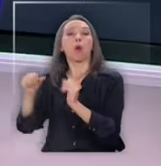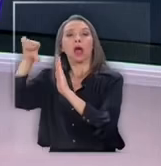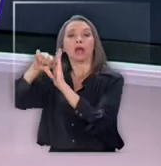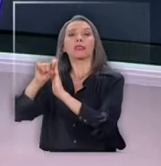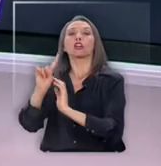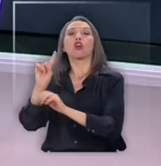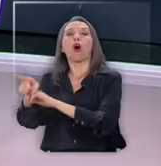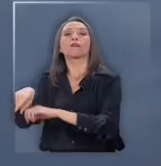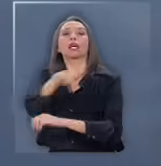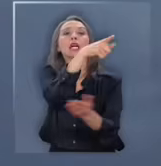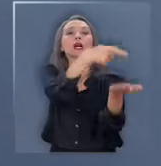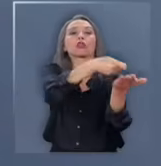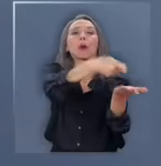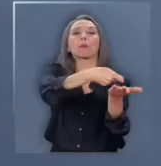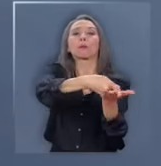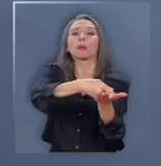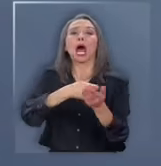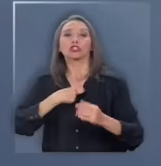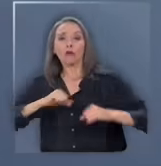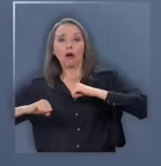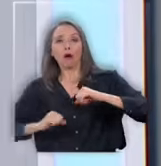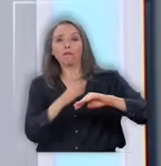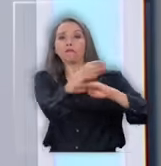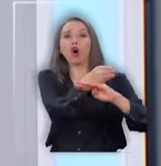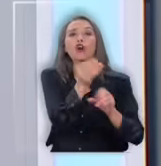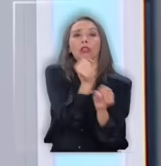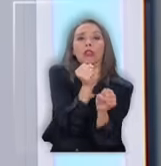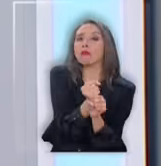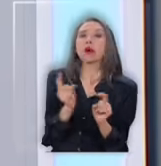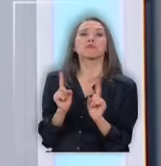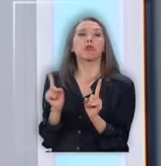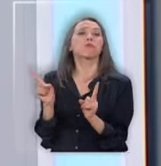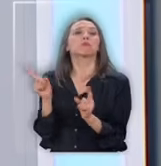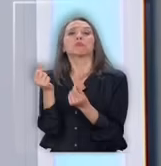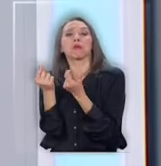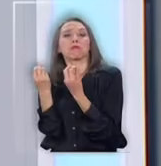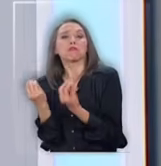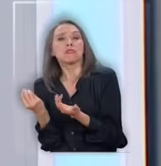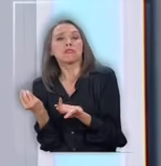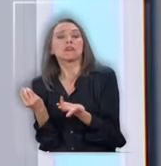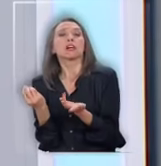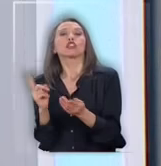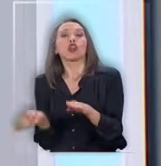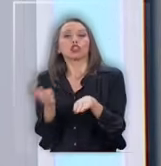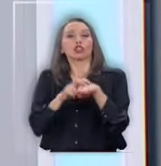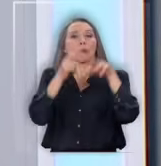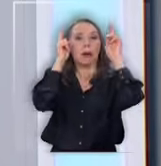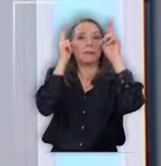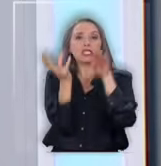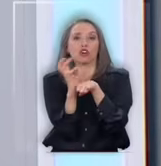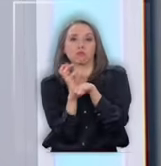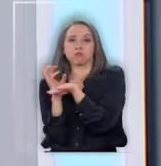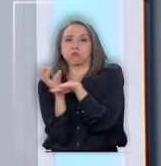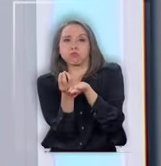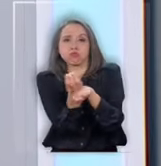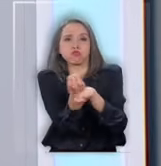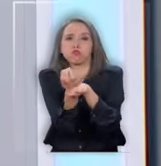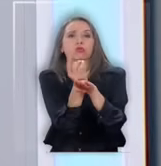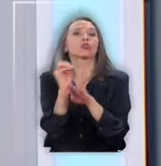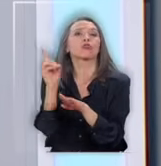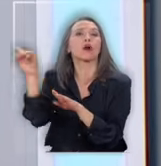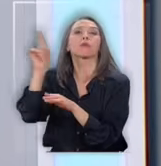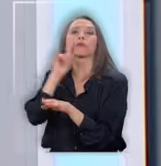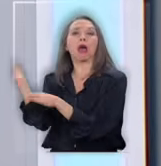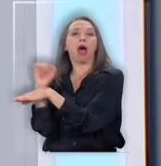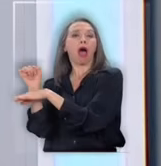a salir a buscar realmente que no tienen sustento que no tienen que hacer viajar en micro hacinados entonces en